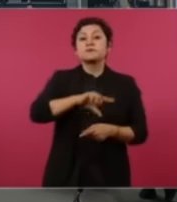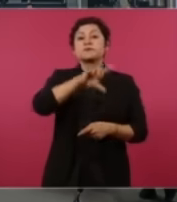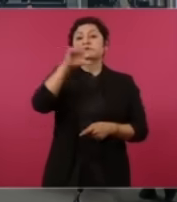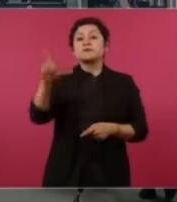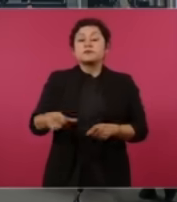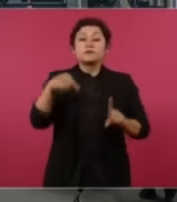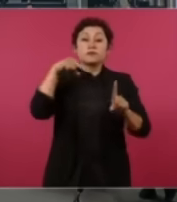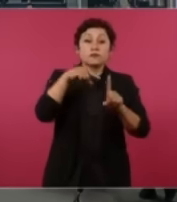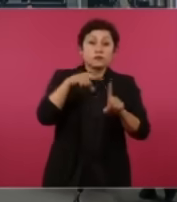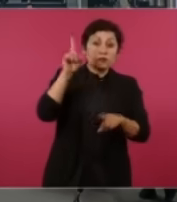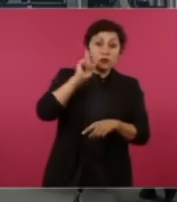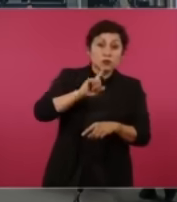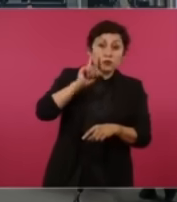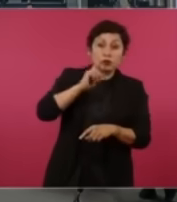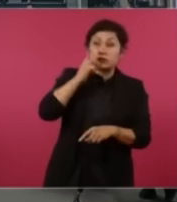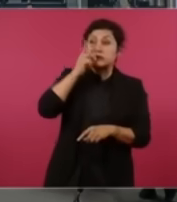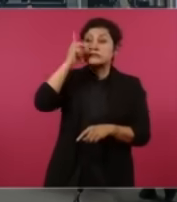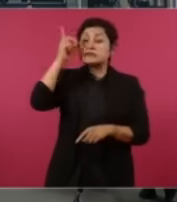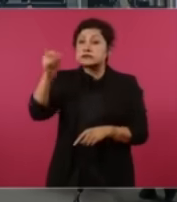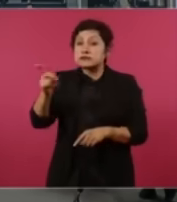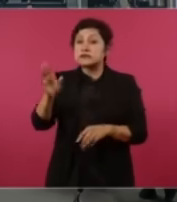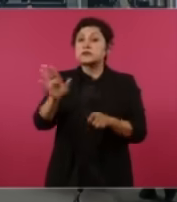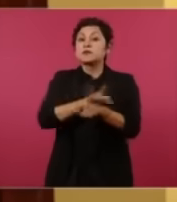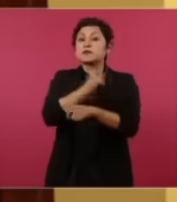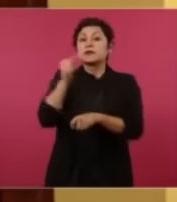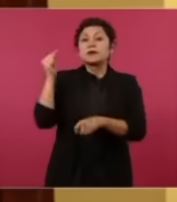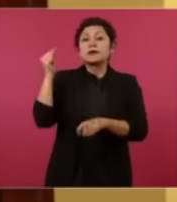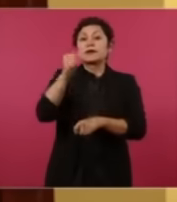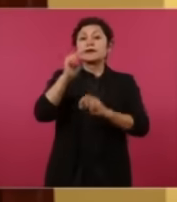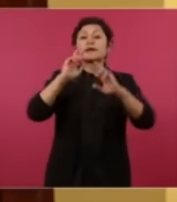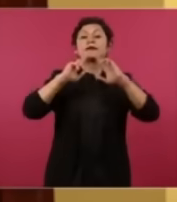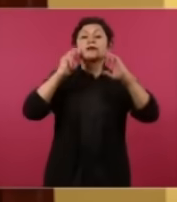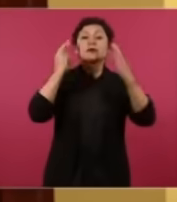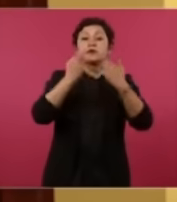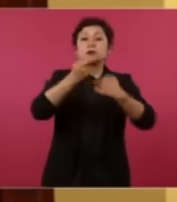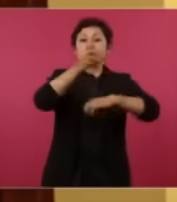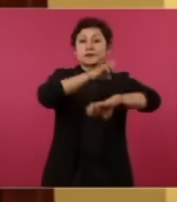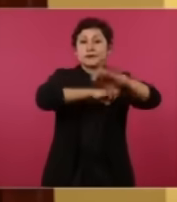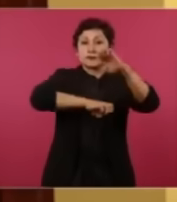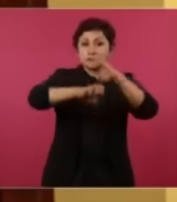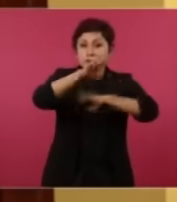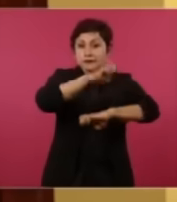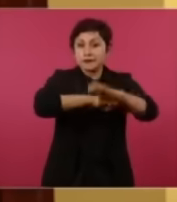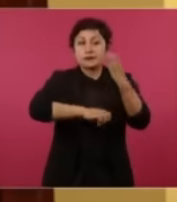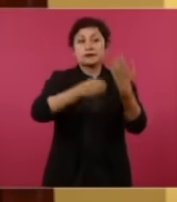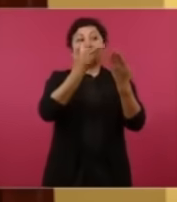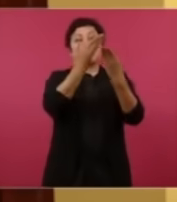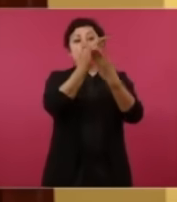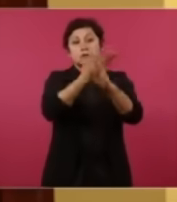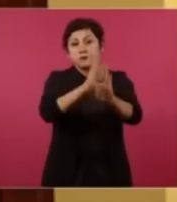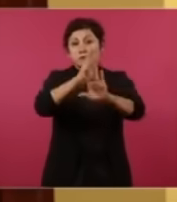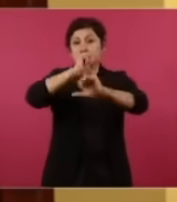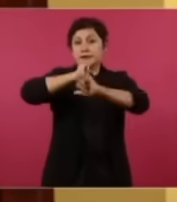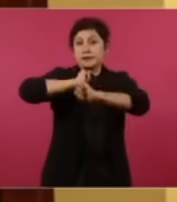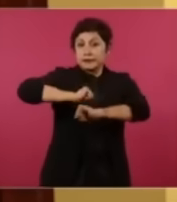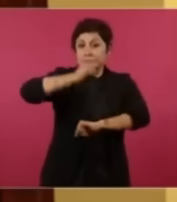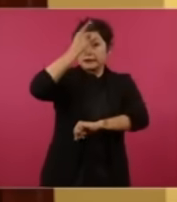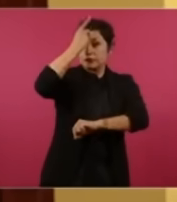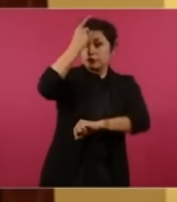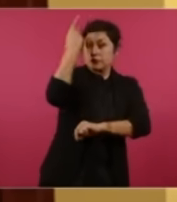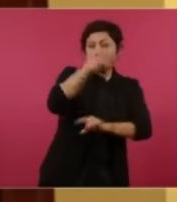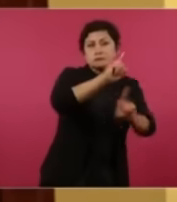maestra del Vester, porque están habiendo reuniones con empresarios, con banqueros, con una serie de gentes para